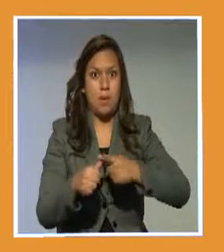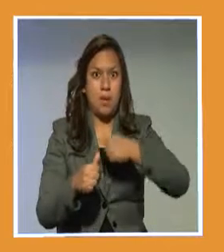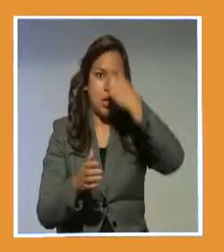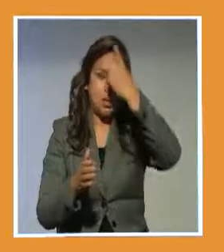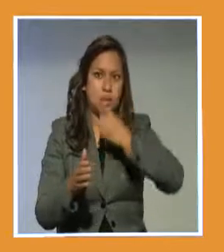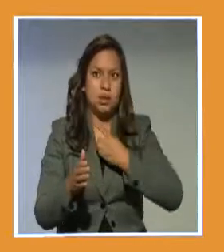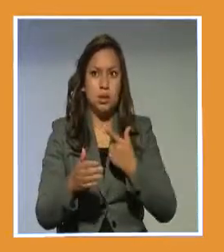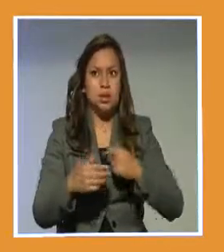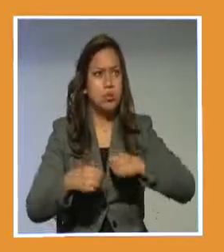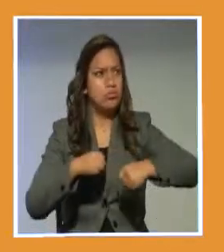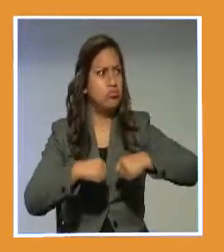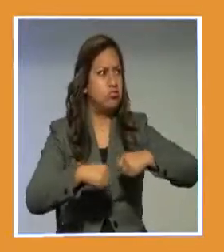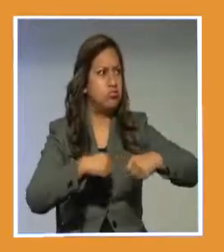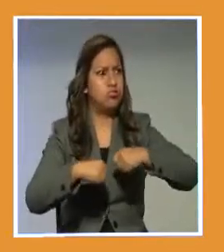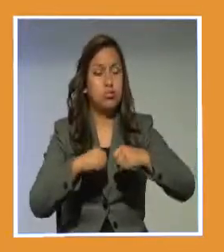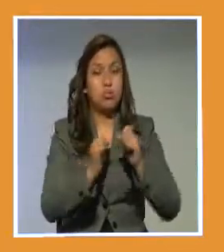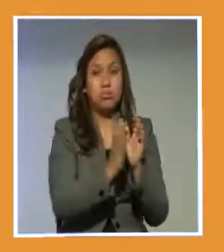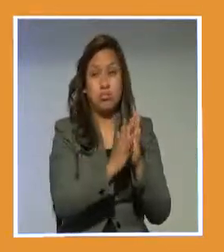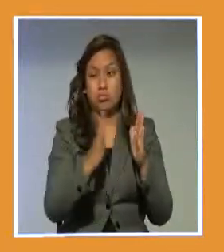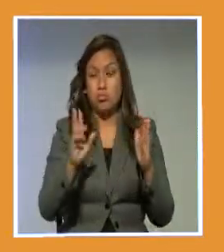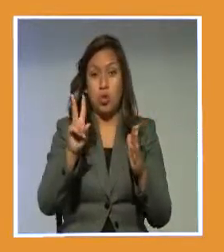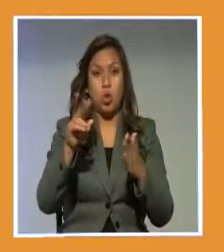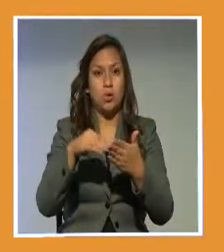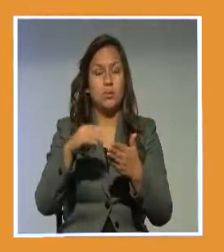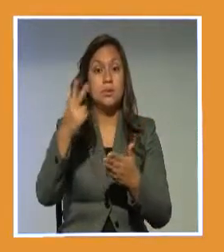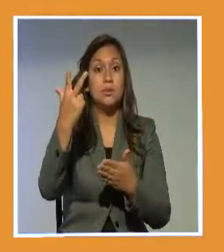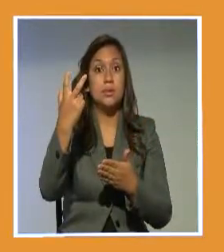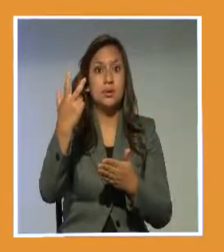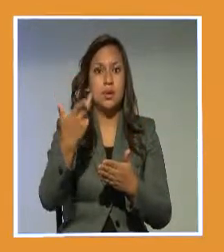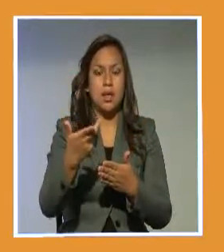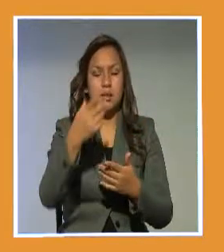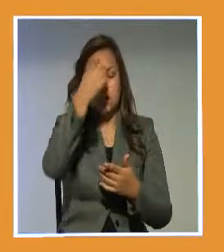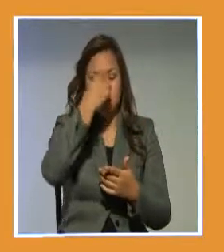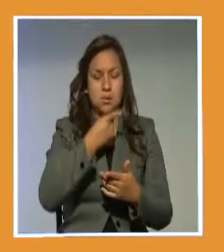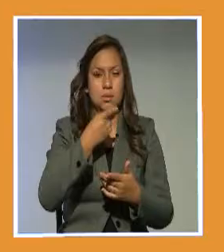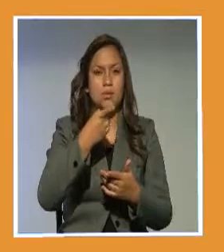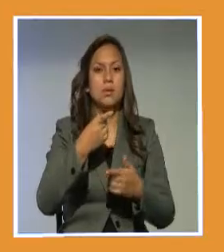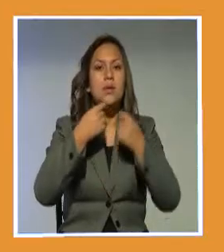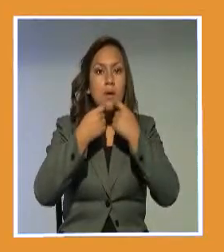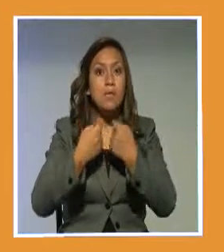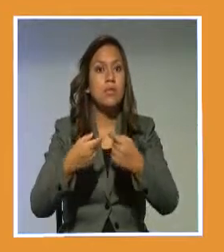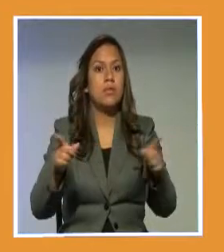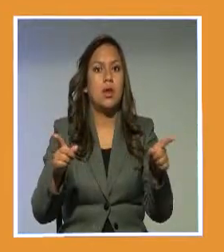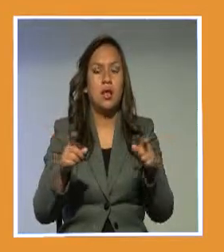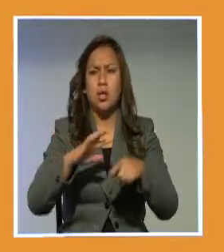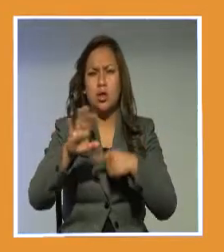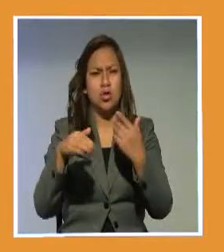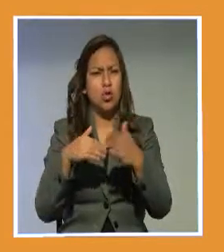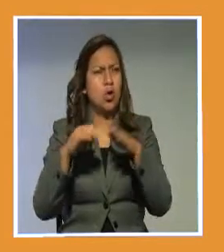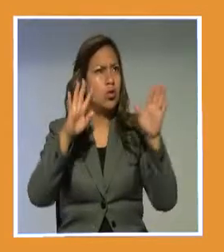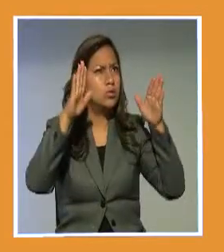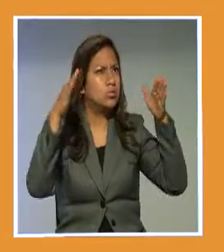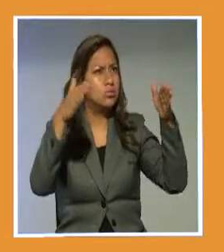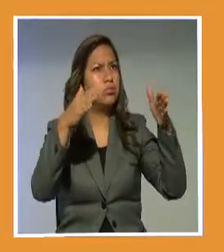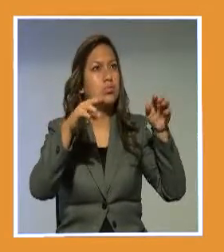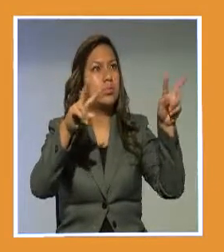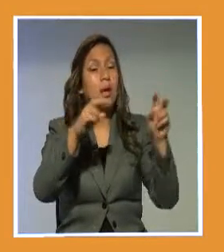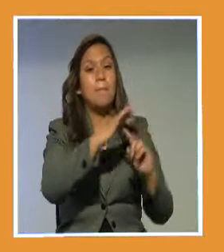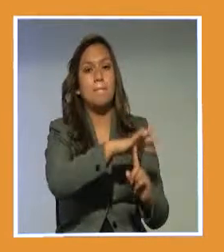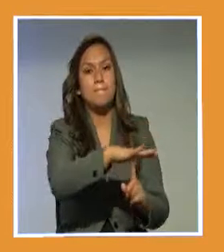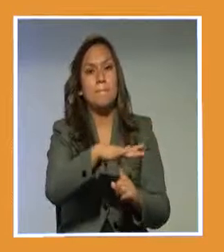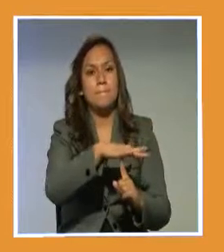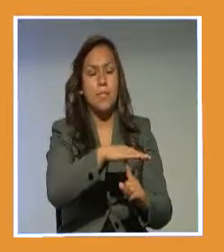que tuvimos que tomar en este periodo, en el año 2013, fue justamente el de la Declaratoria de Interés Nacional del Yasuní. En ese